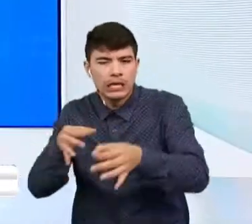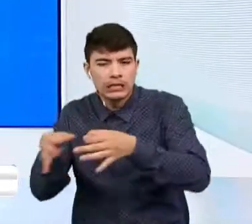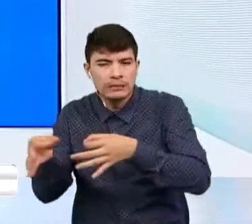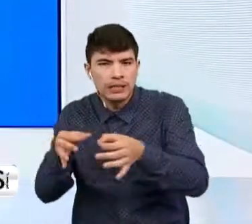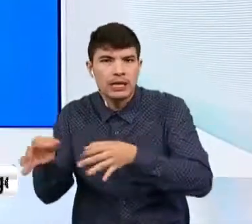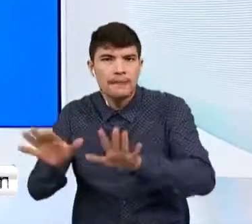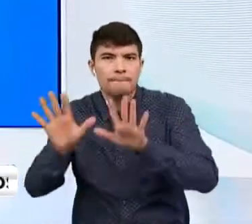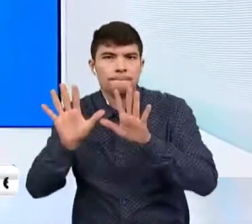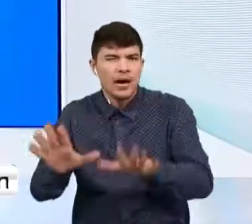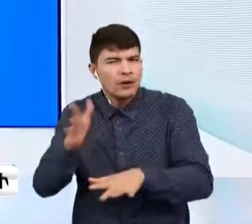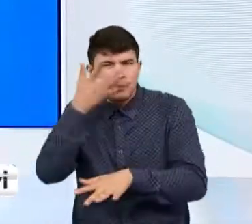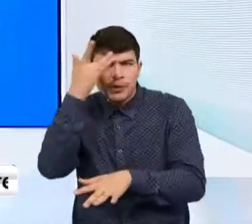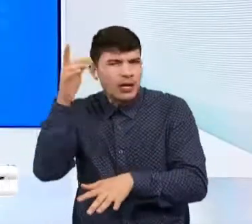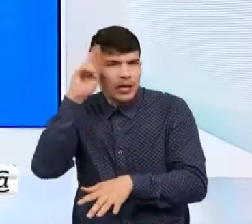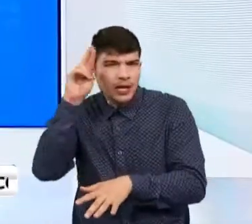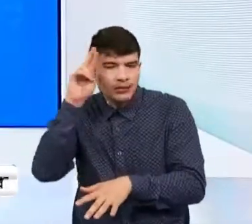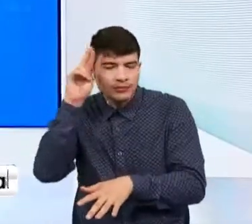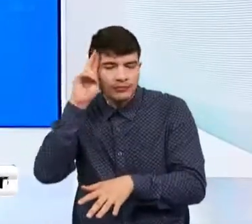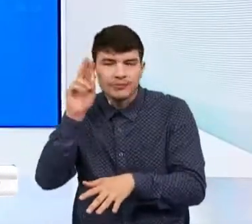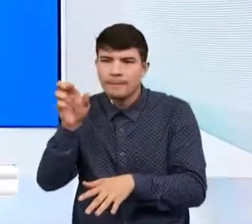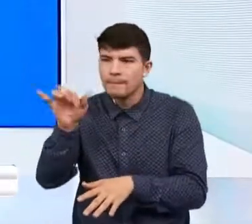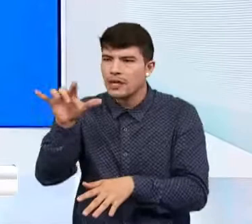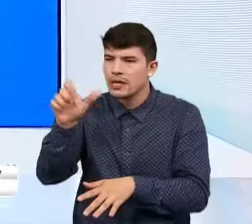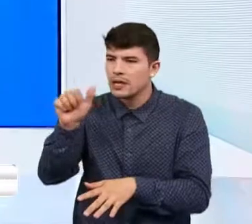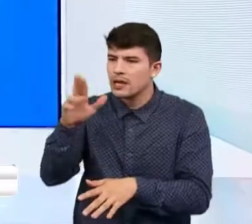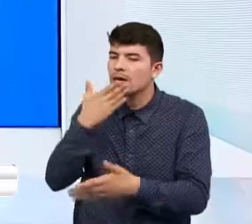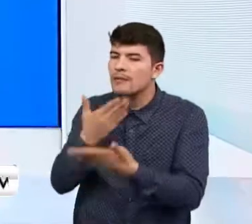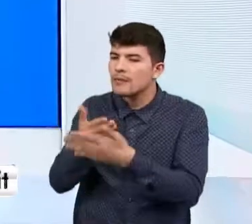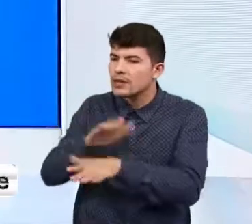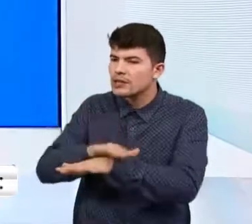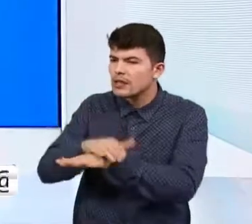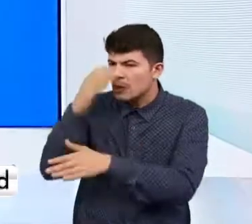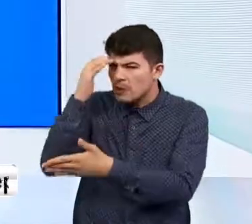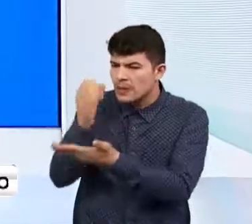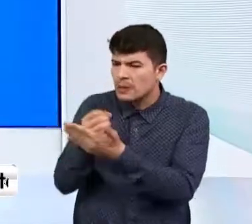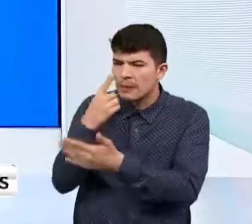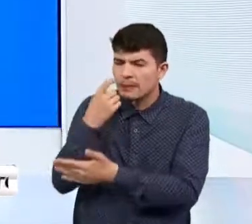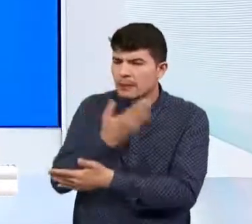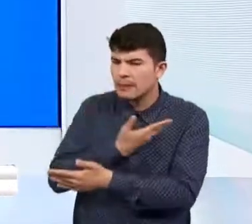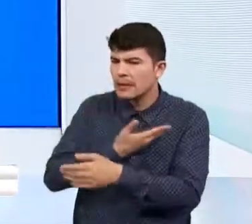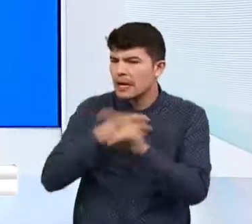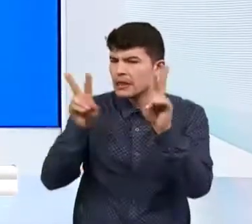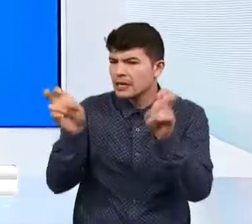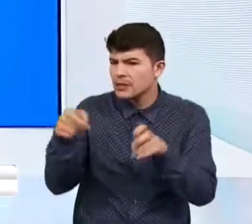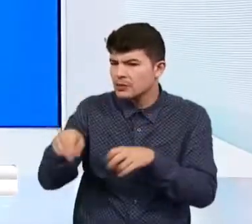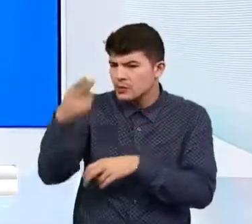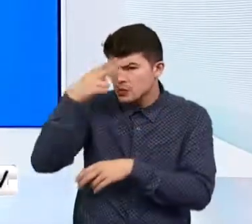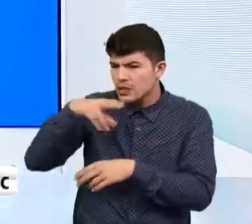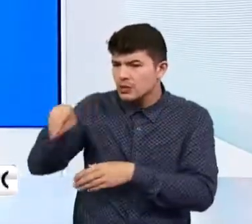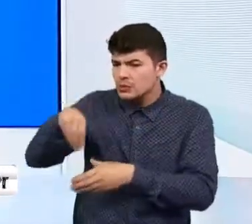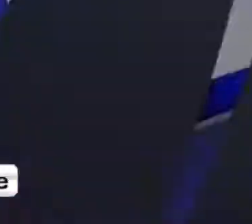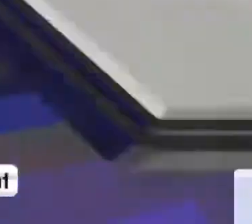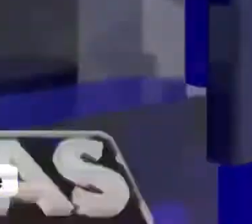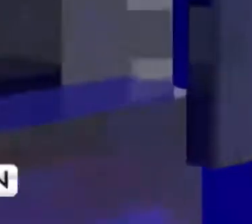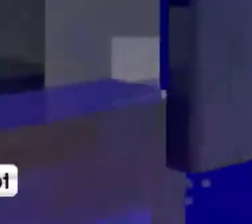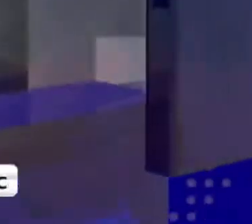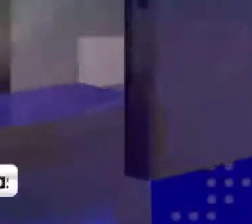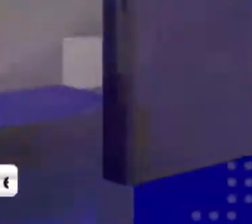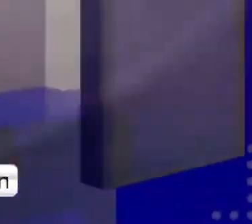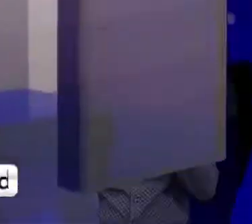educativa pilar verdad es que es muy buenas tardes y qué dicen los padres de familia este tema de que tienen sus hijos en casa todavía